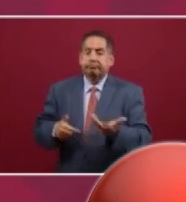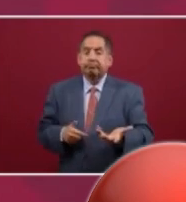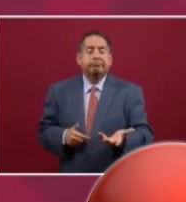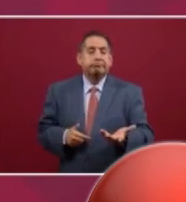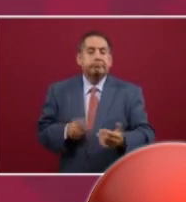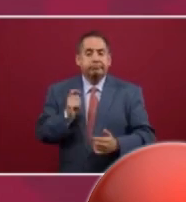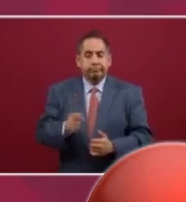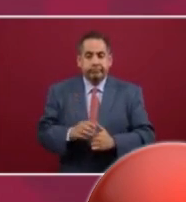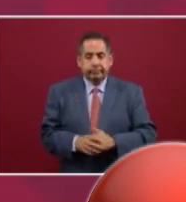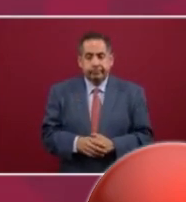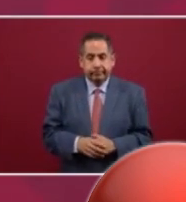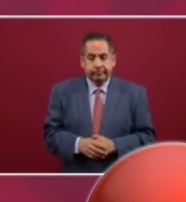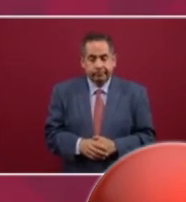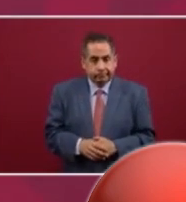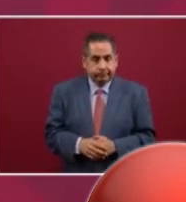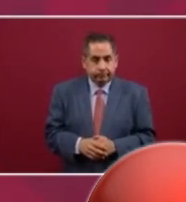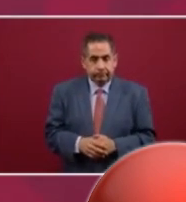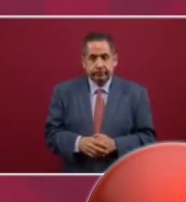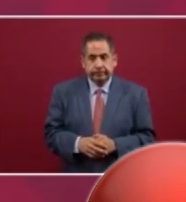que